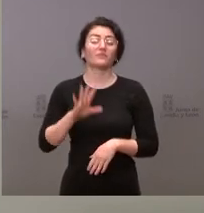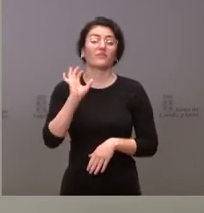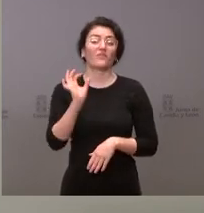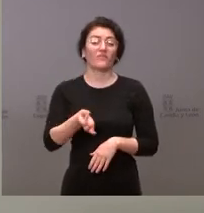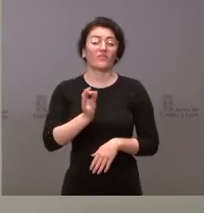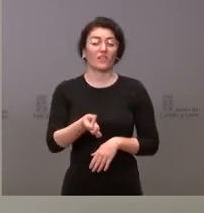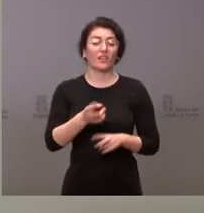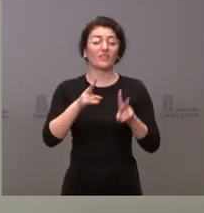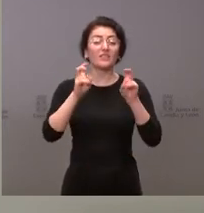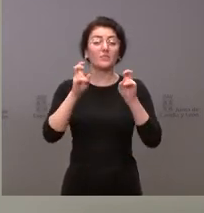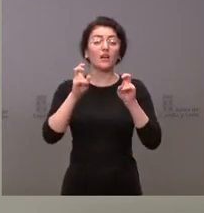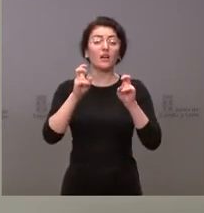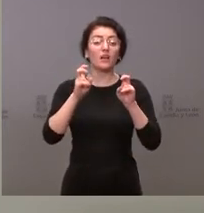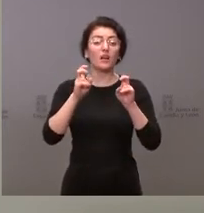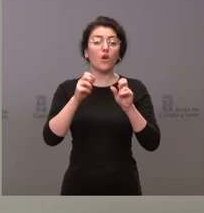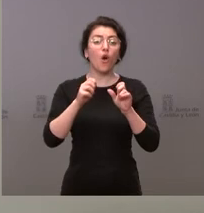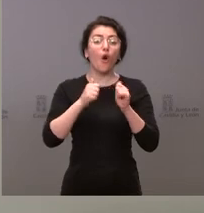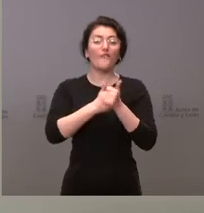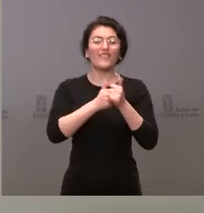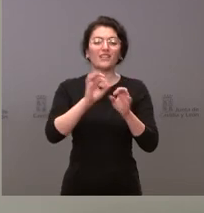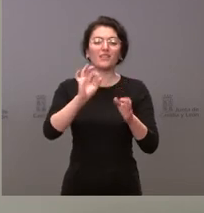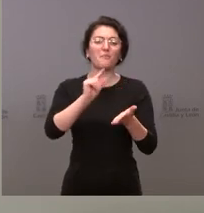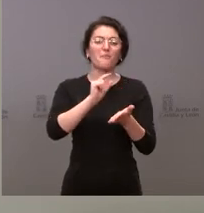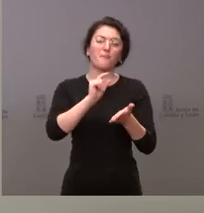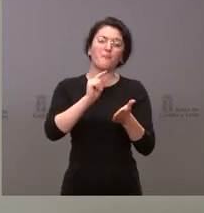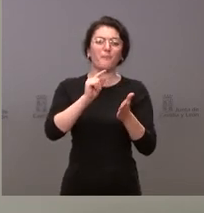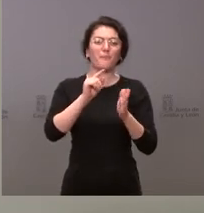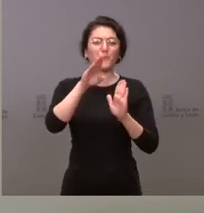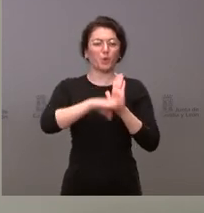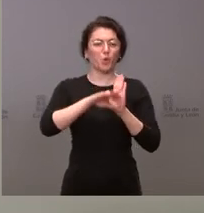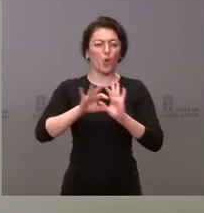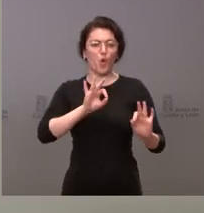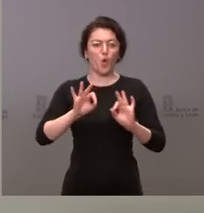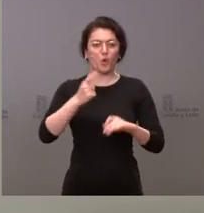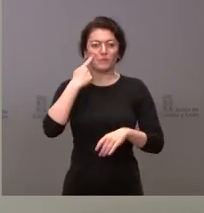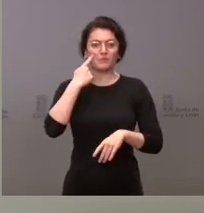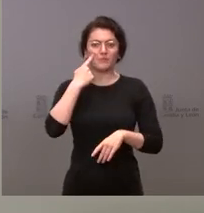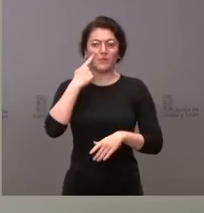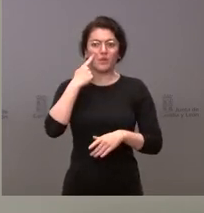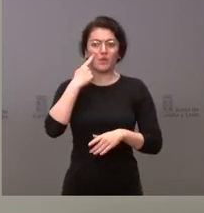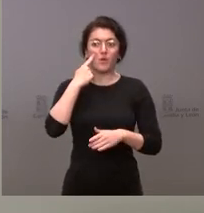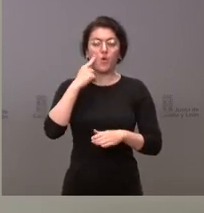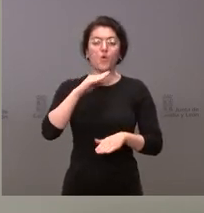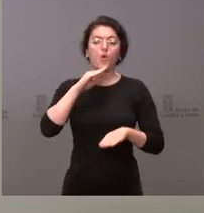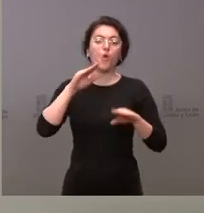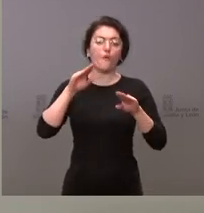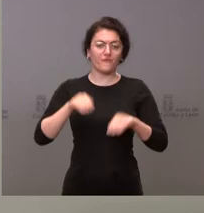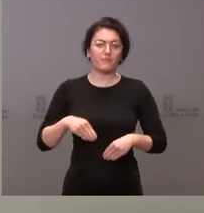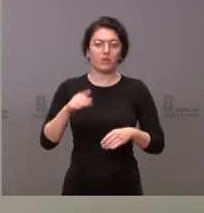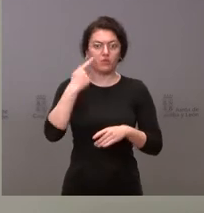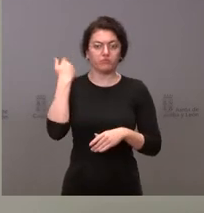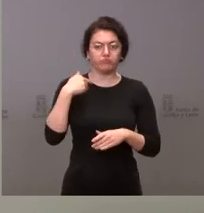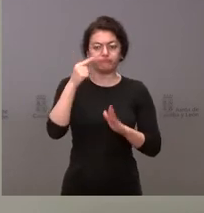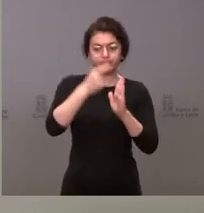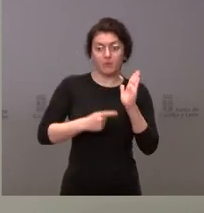oficina de protocolo está abriendo las confirmaciones no estoy al tanto de cuáles van llegando y por supuesto que ya saben ustedes que